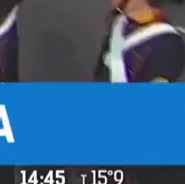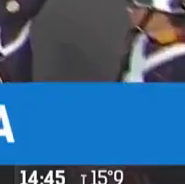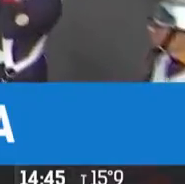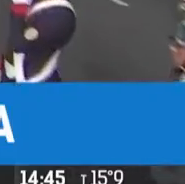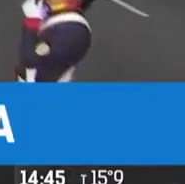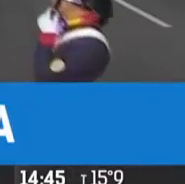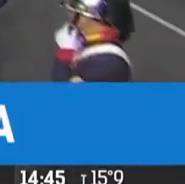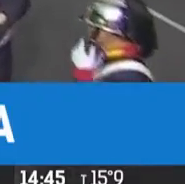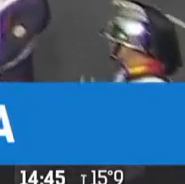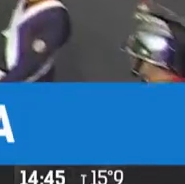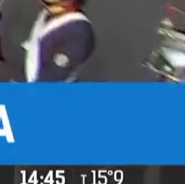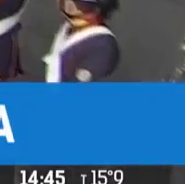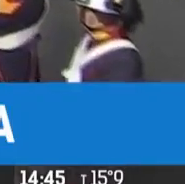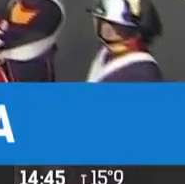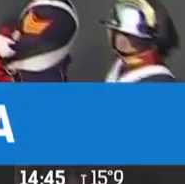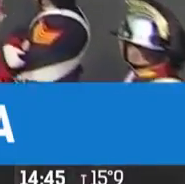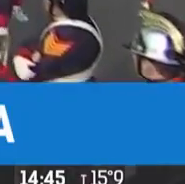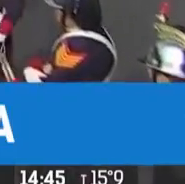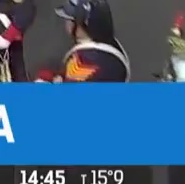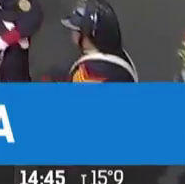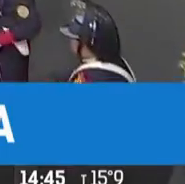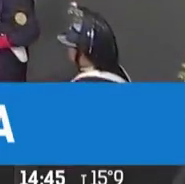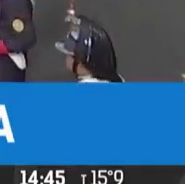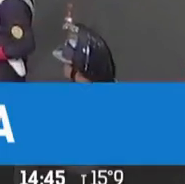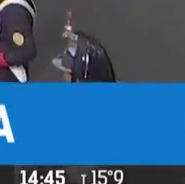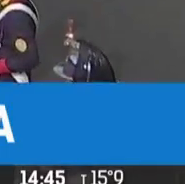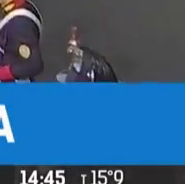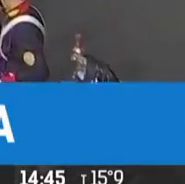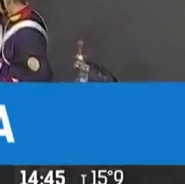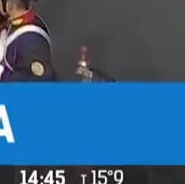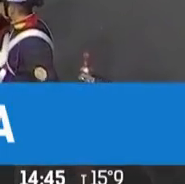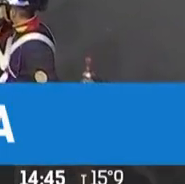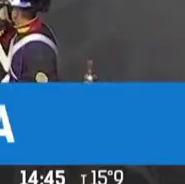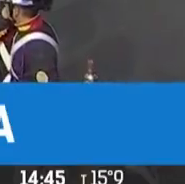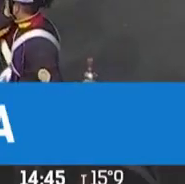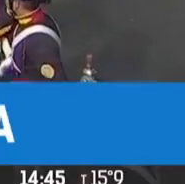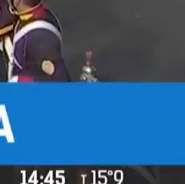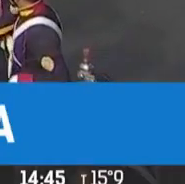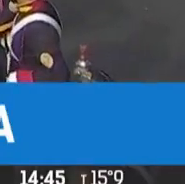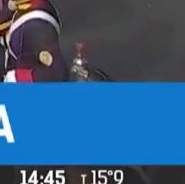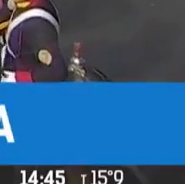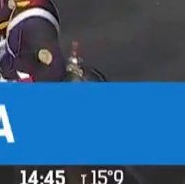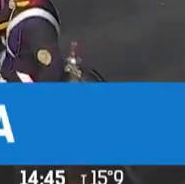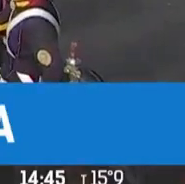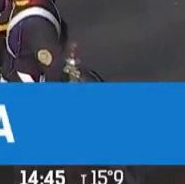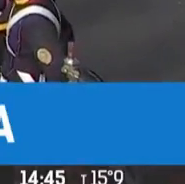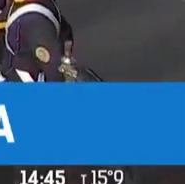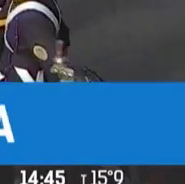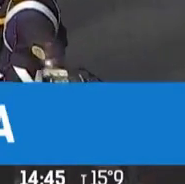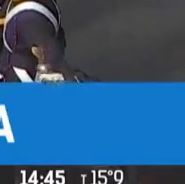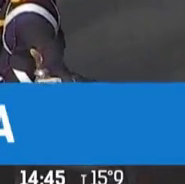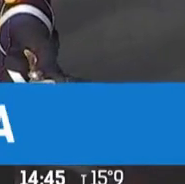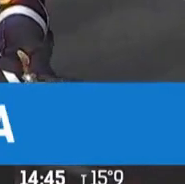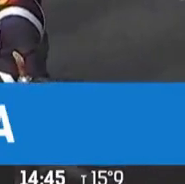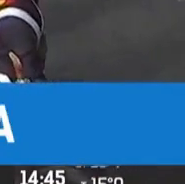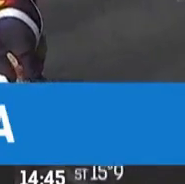lo veis como la de seguridad pero instante